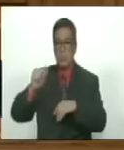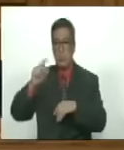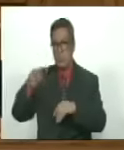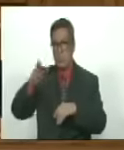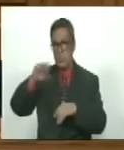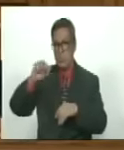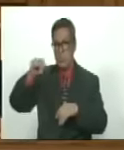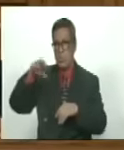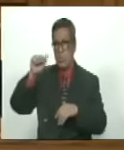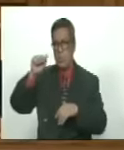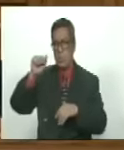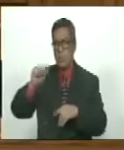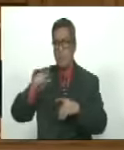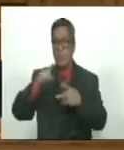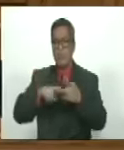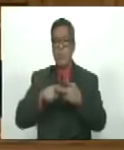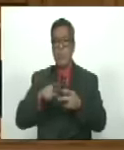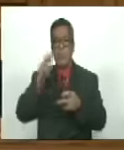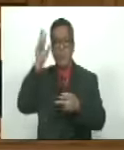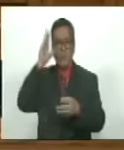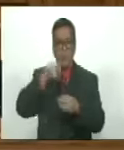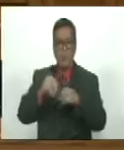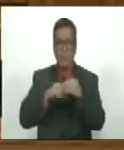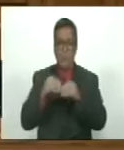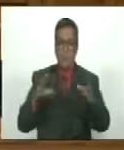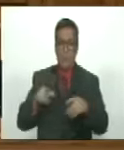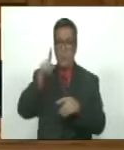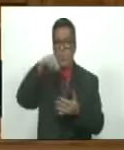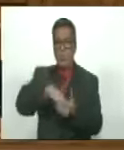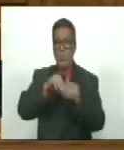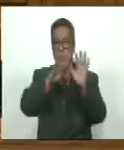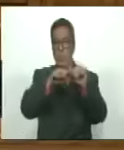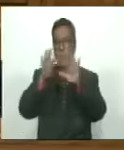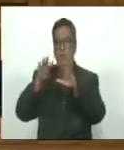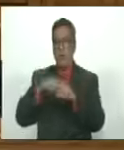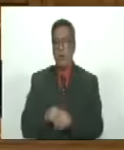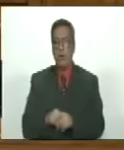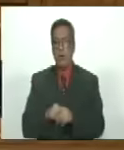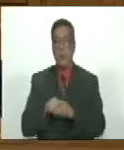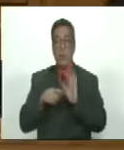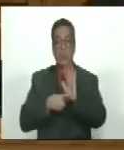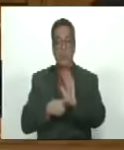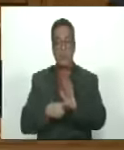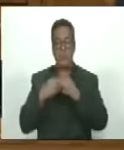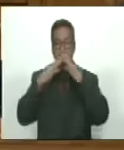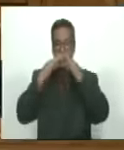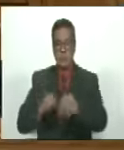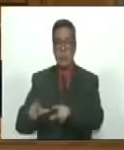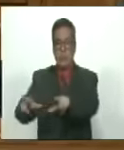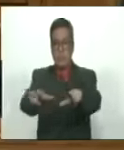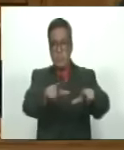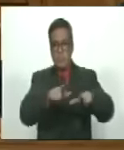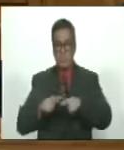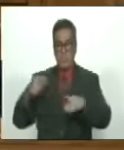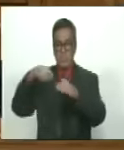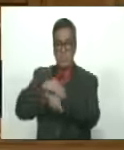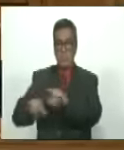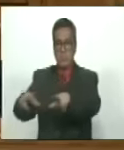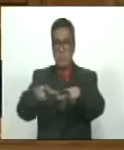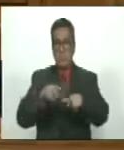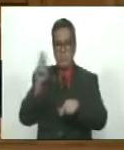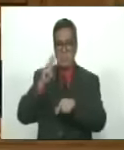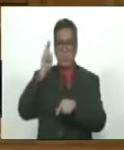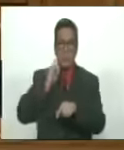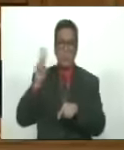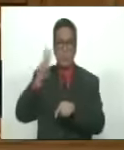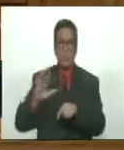de Guyana como resultado del ínrito laudo arbitral de 1899 con el propósito de asegurar la soberanía e integridad territorial de la